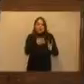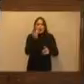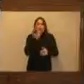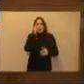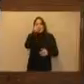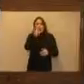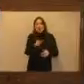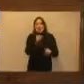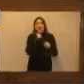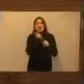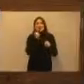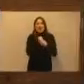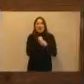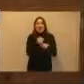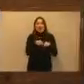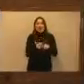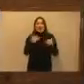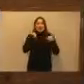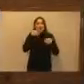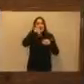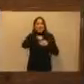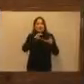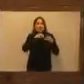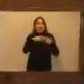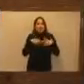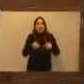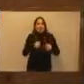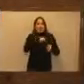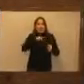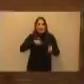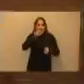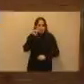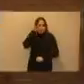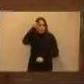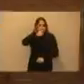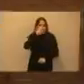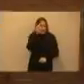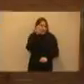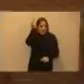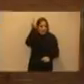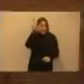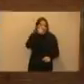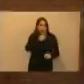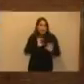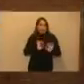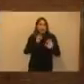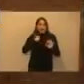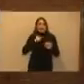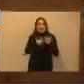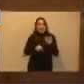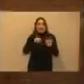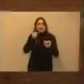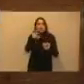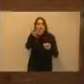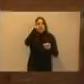como responsable en un grupo sanitario privado durante años. Imagínense ustedes que luego esa persona fuera nombrada para algún